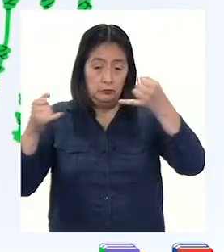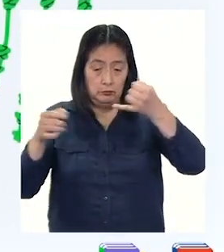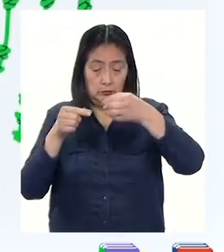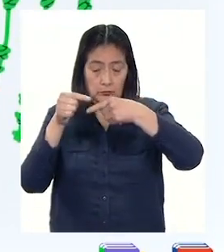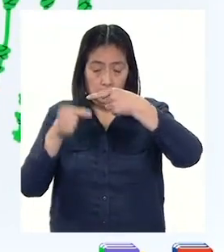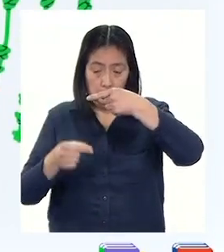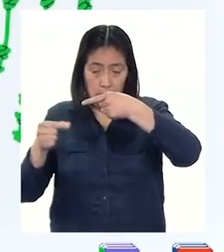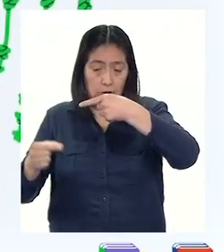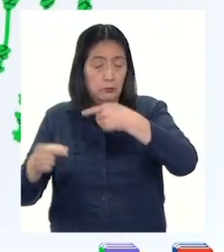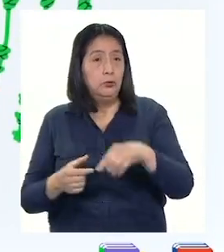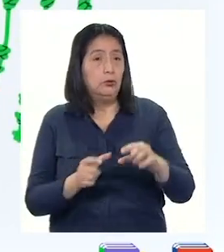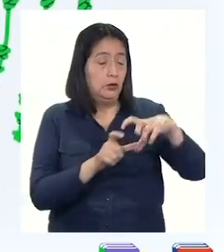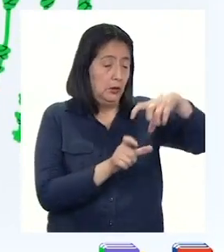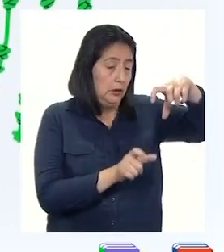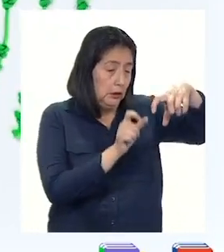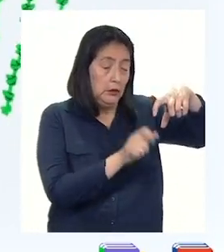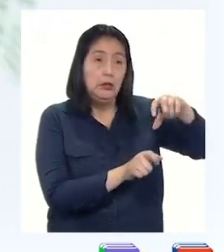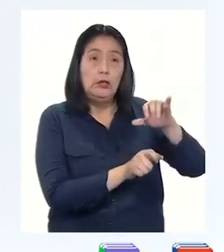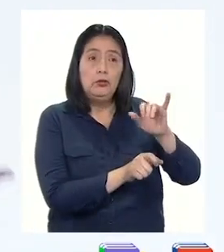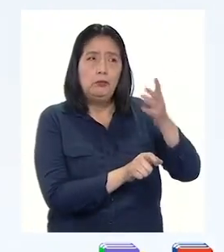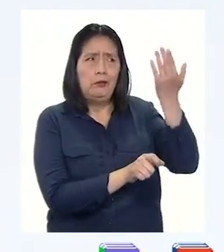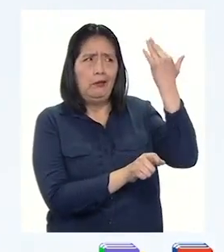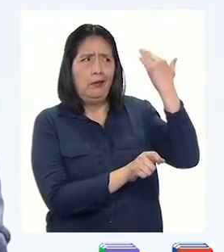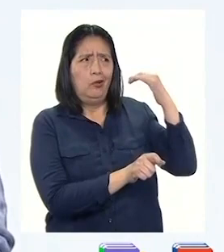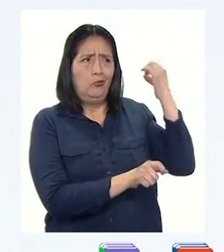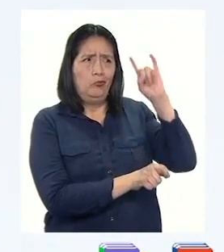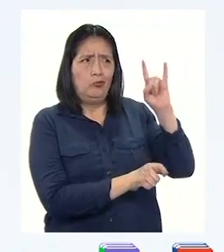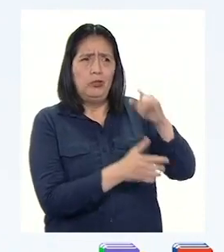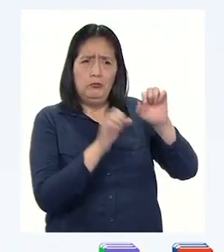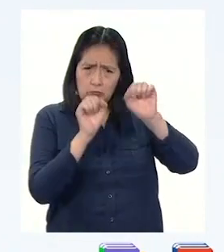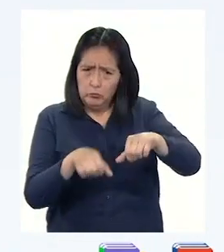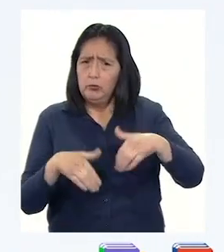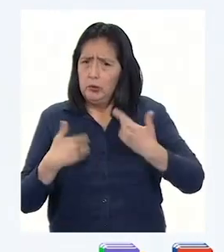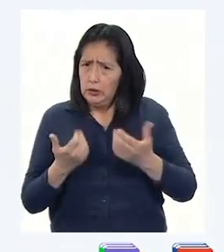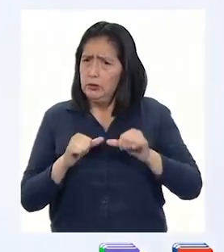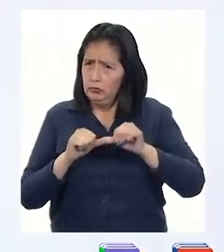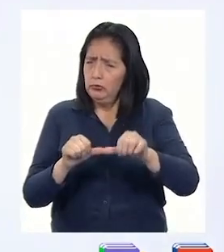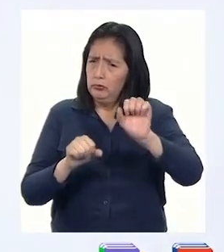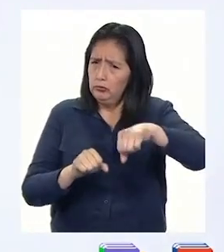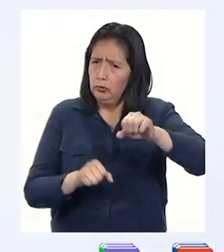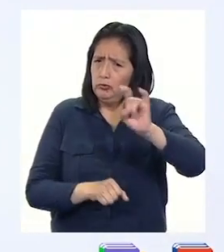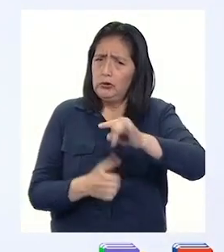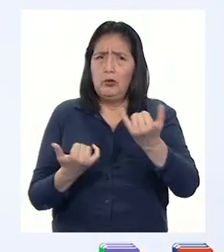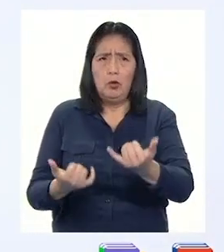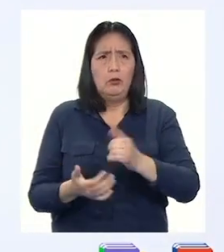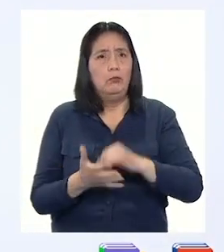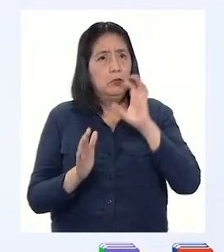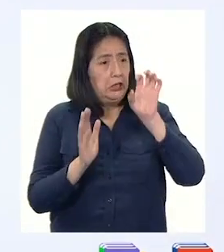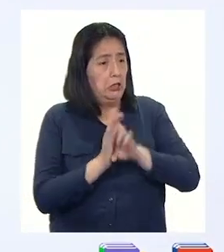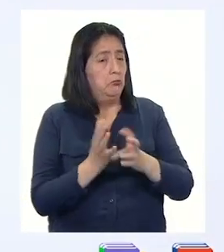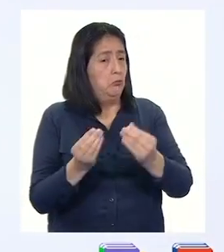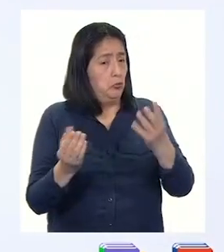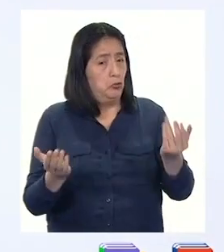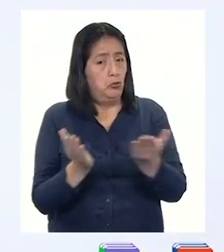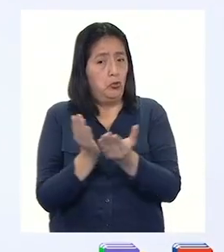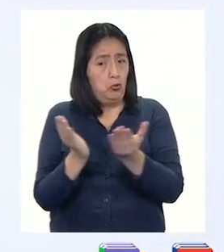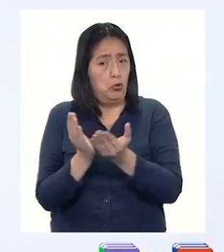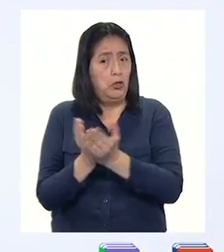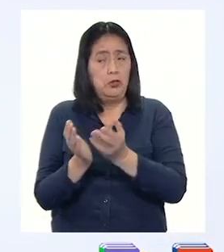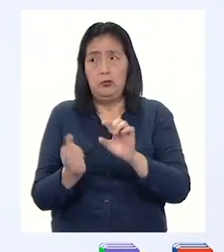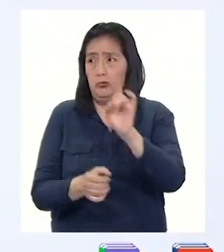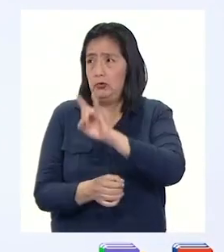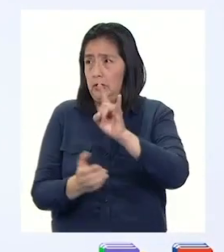yupana, aun cuando han sido utilizados en tiempos ancestrales, pueden seguir siendo usados en la actualidad. Por ejemplo, aún muchas escuelas lo usan para